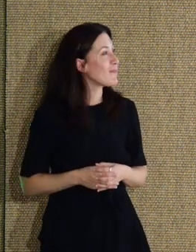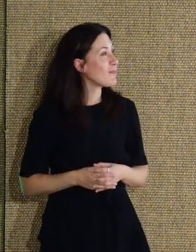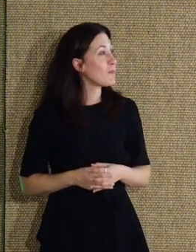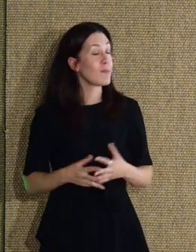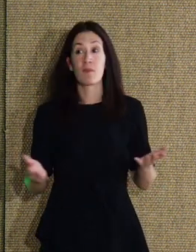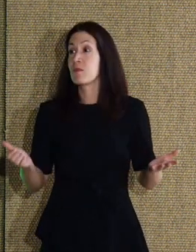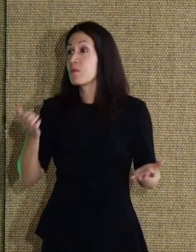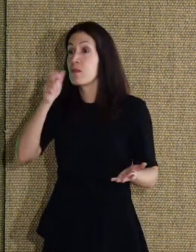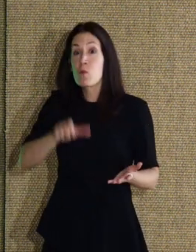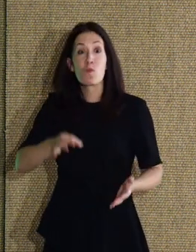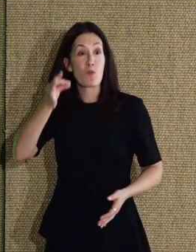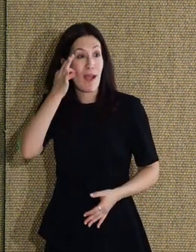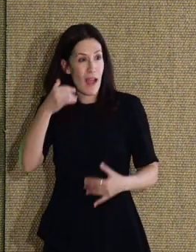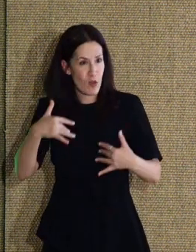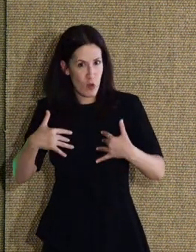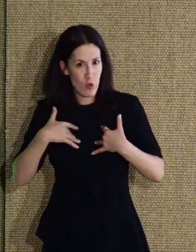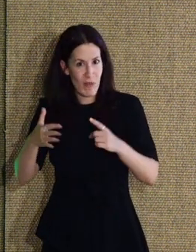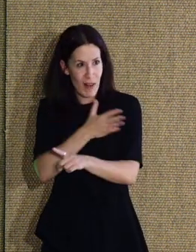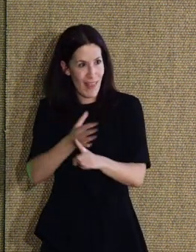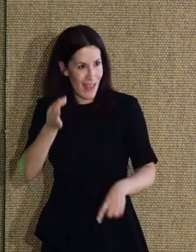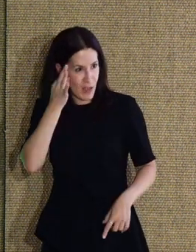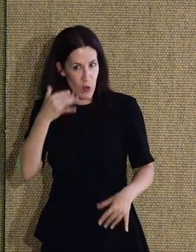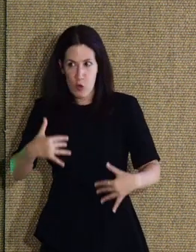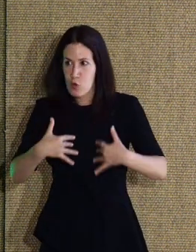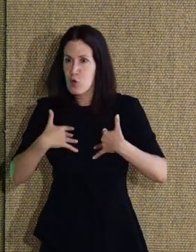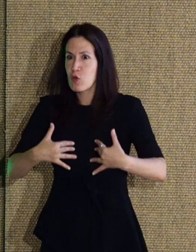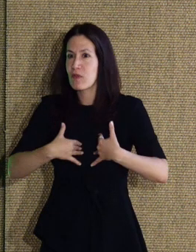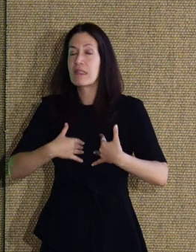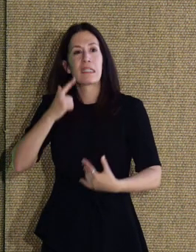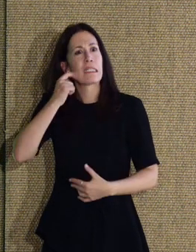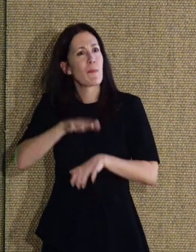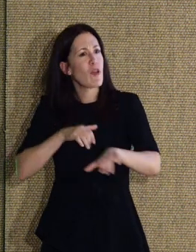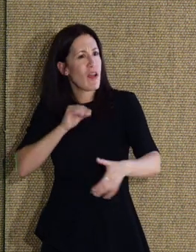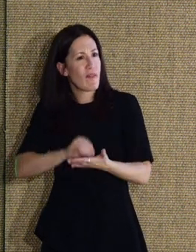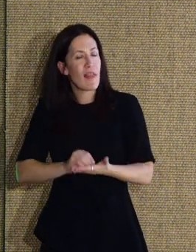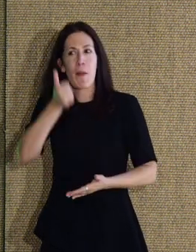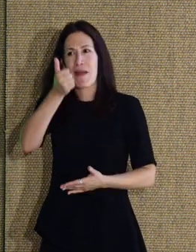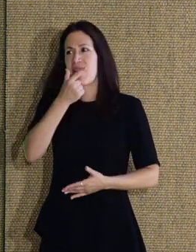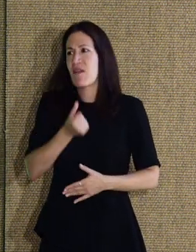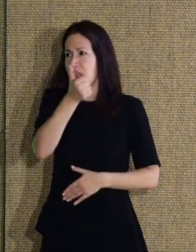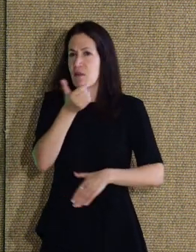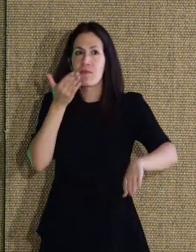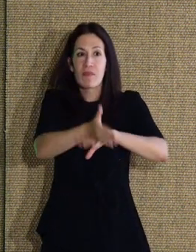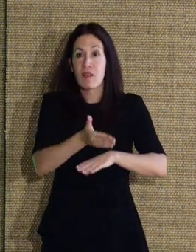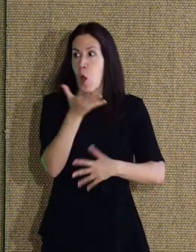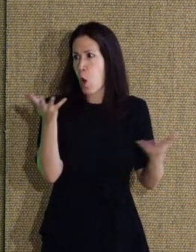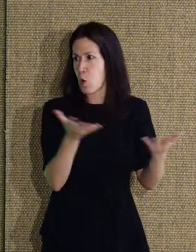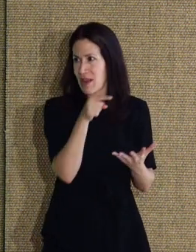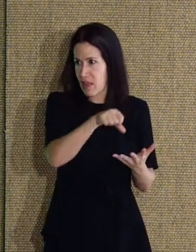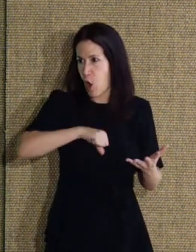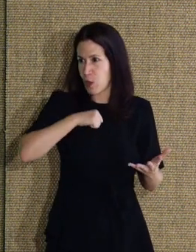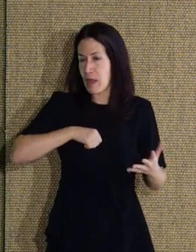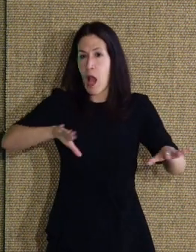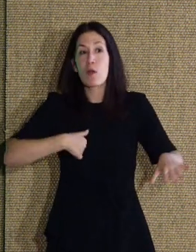cuando una mujer sufre violencia de género suele Consultar con muchísima más asiduidad a las urgencias